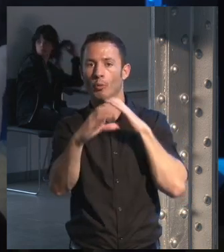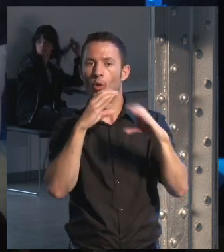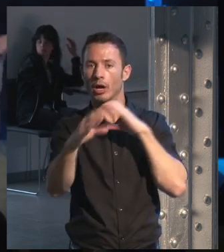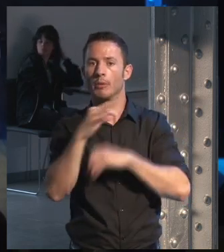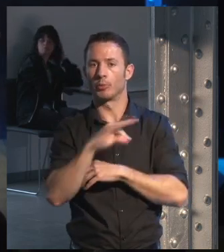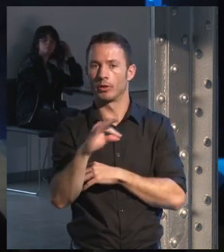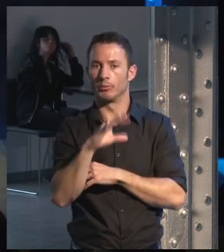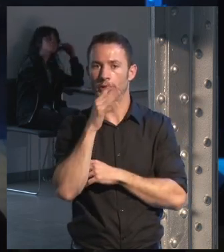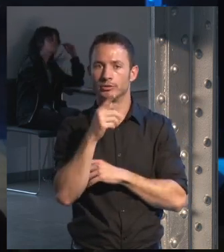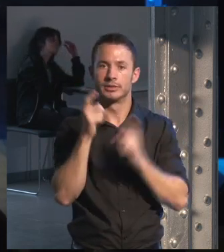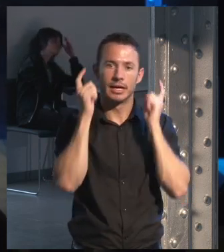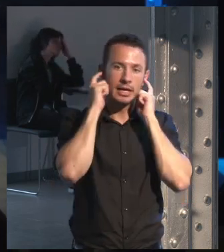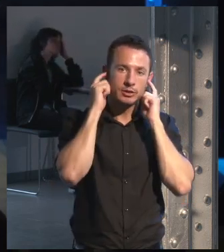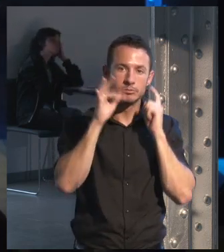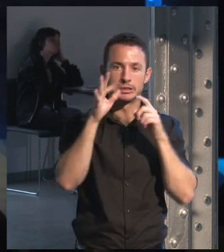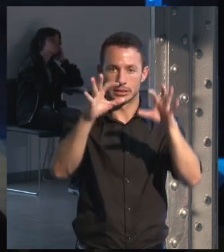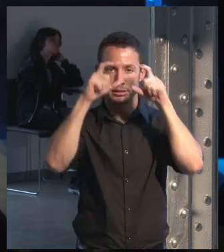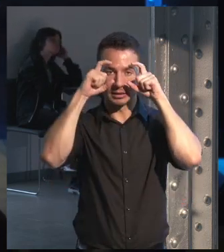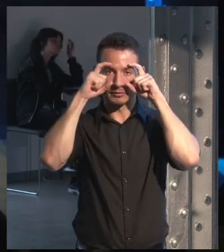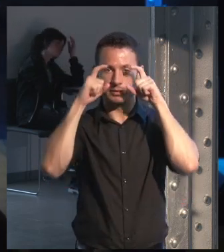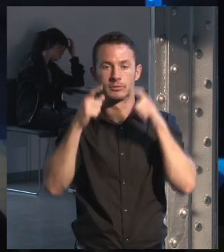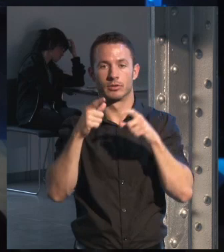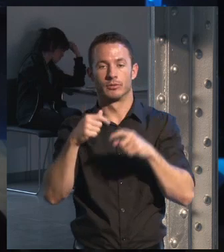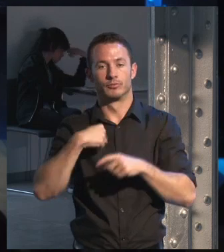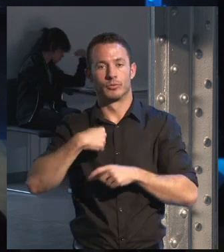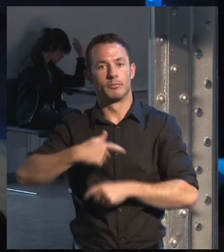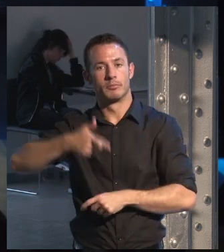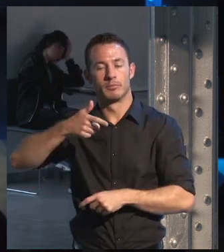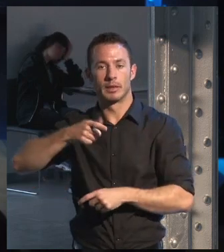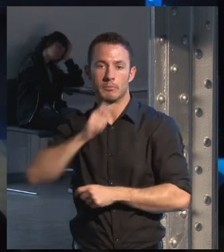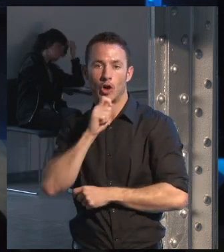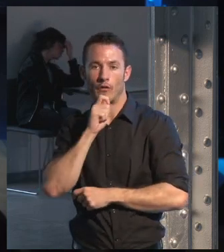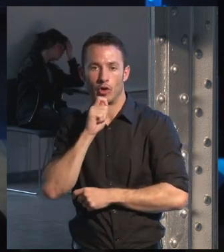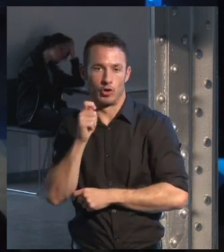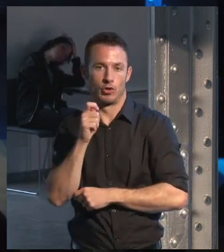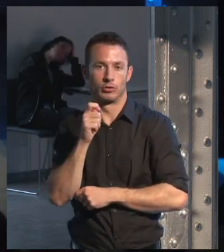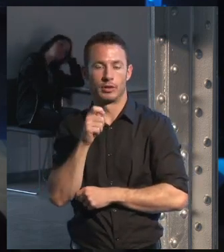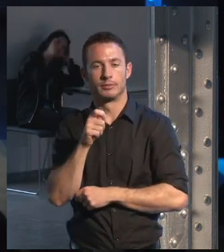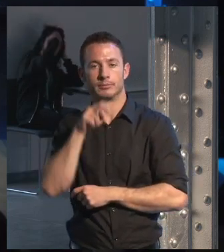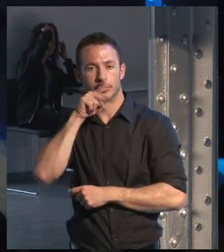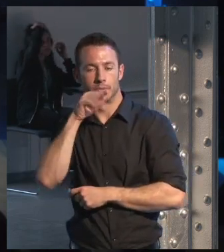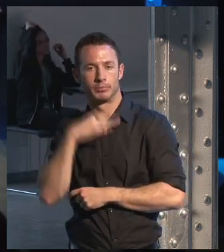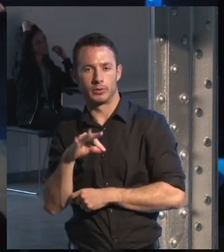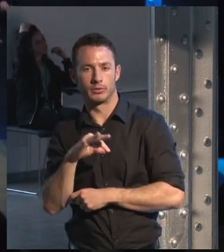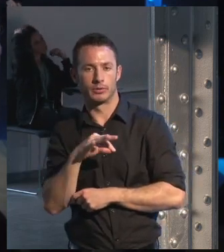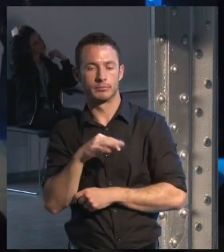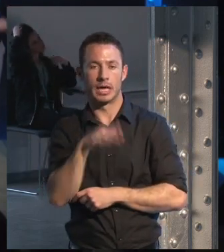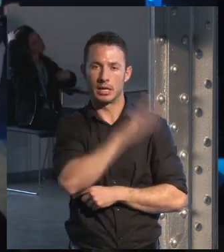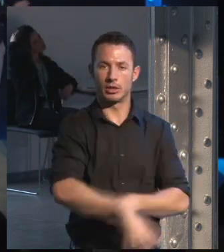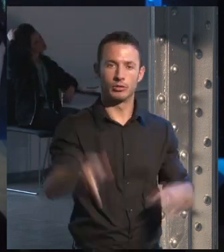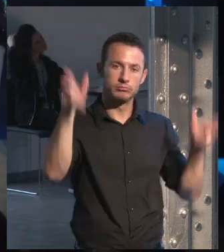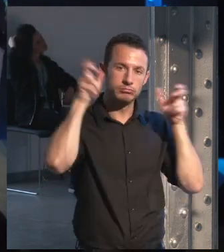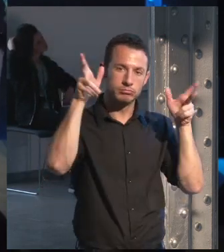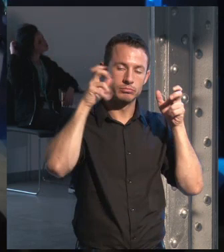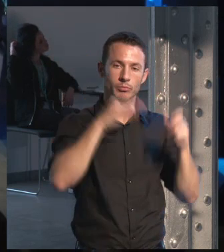un sistema de estas características, yo me voy a conectar con unos cascos y un micrófono y yo les voy a hablar a través del micrófono, de tal manera que todo el rato me oyen. Pero